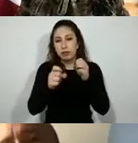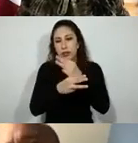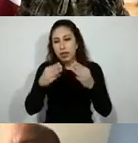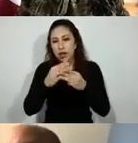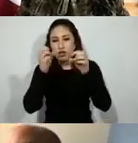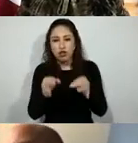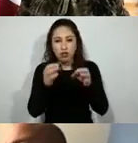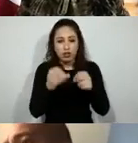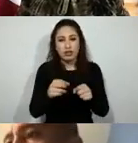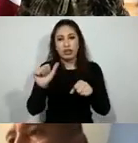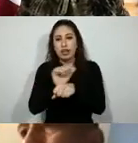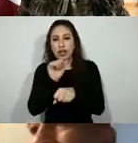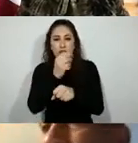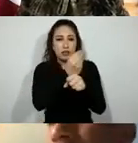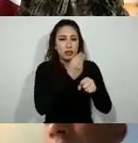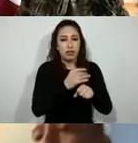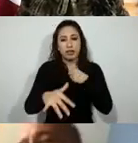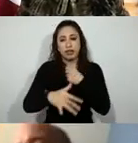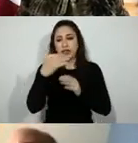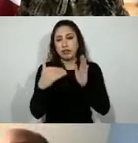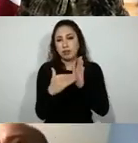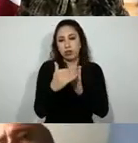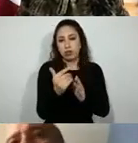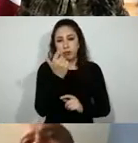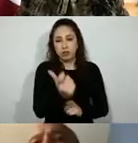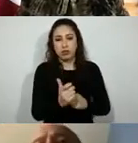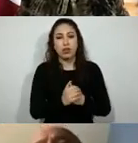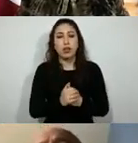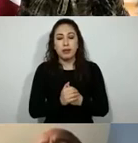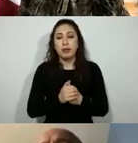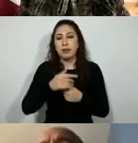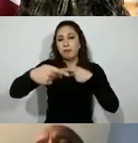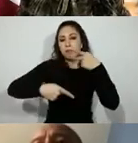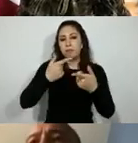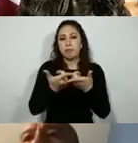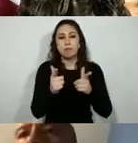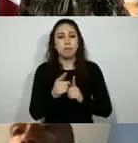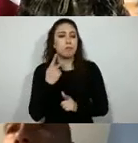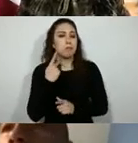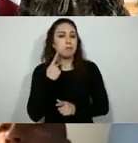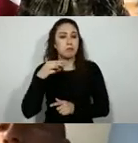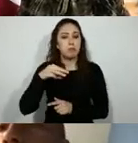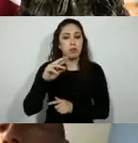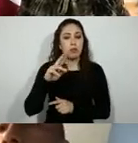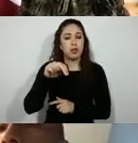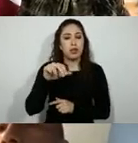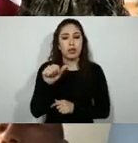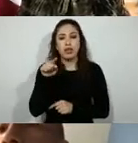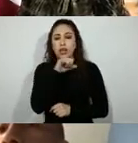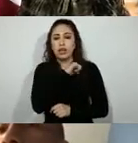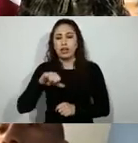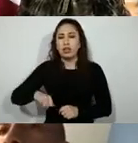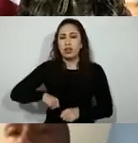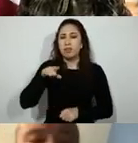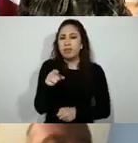y vehículos, 15 millones. Con relación a la pregunta de Morena sobre qué ha hecho la alcaldía para evitar contagios